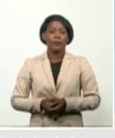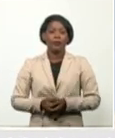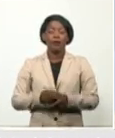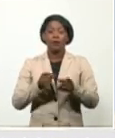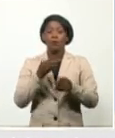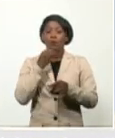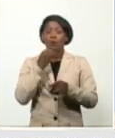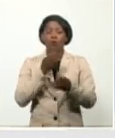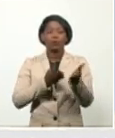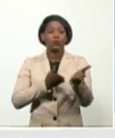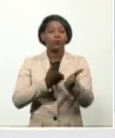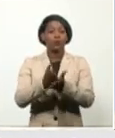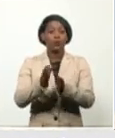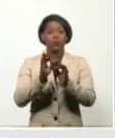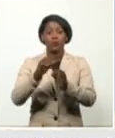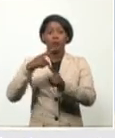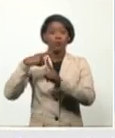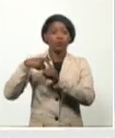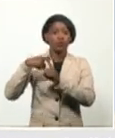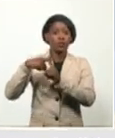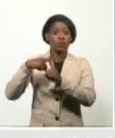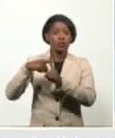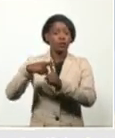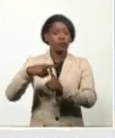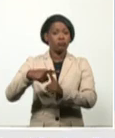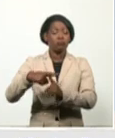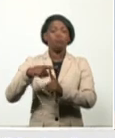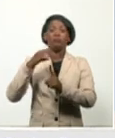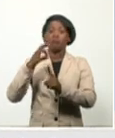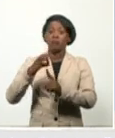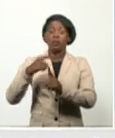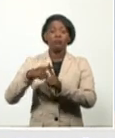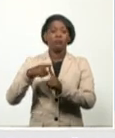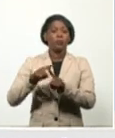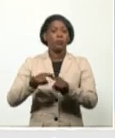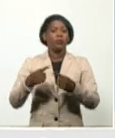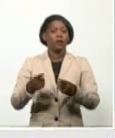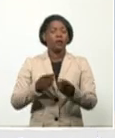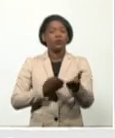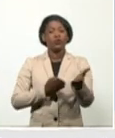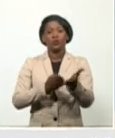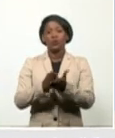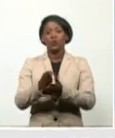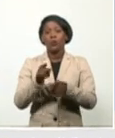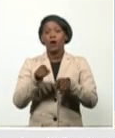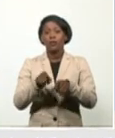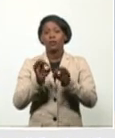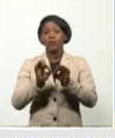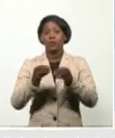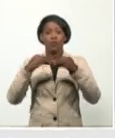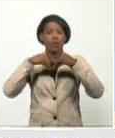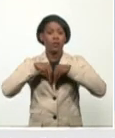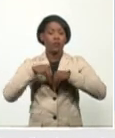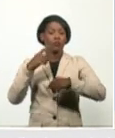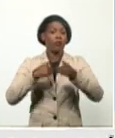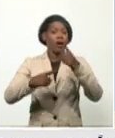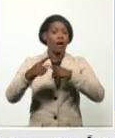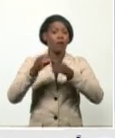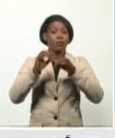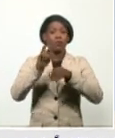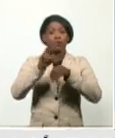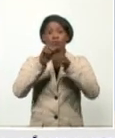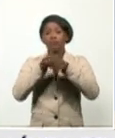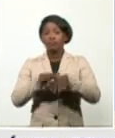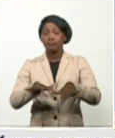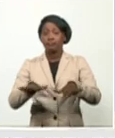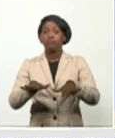mantengan positivas porque mantienen un resto de los fragmentos del virus que no